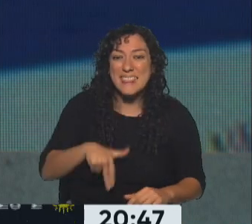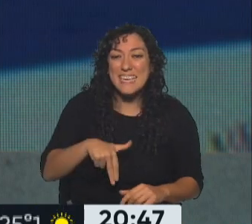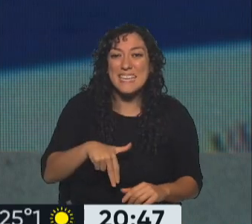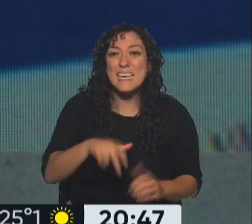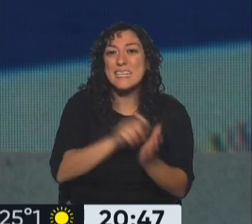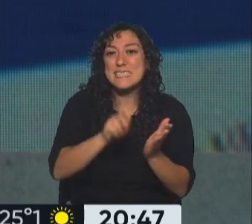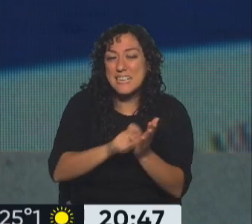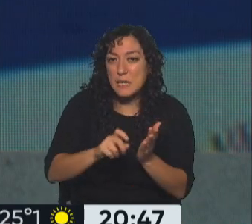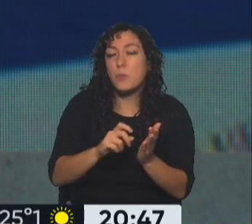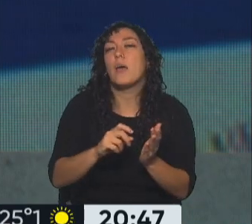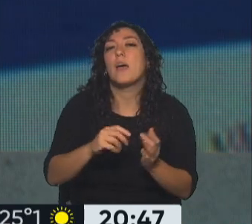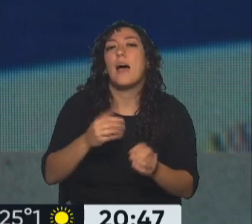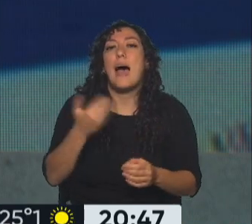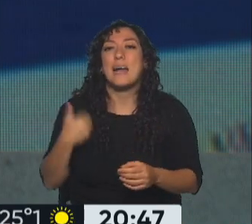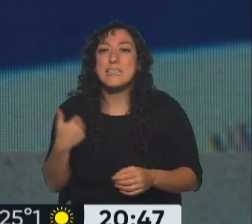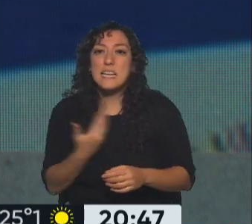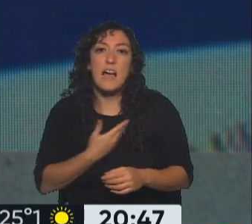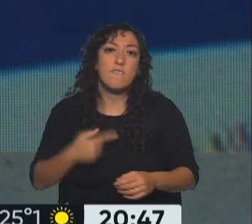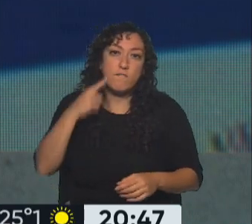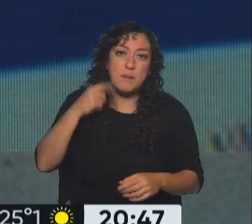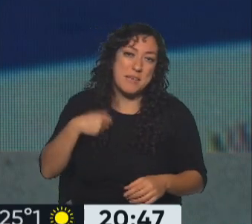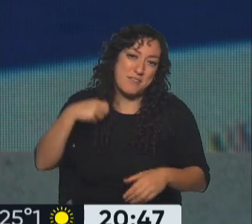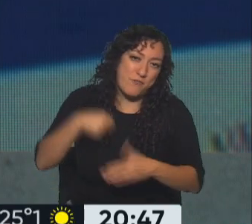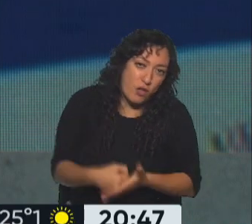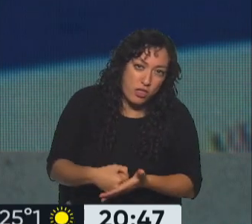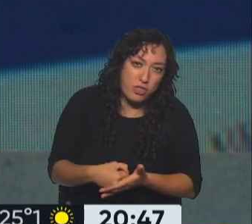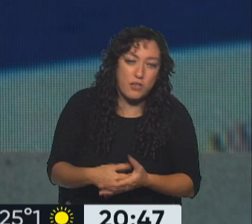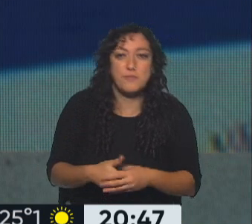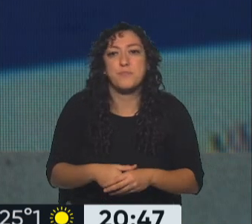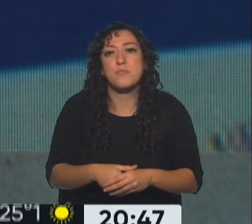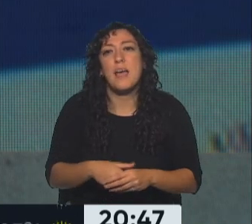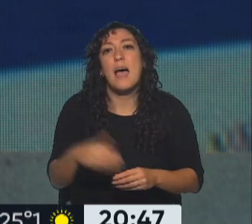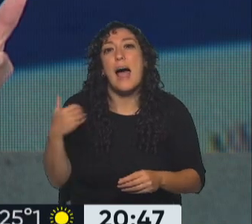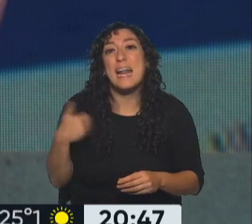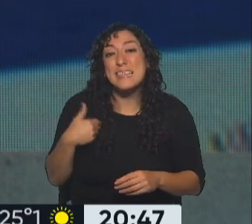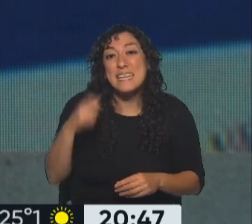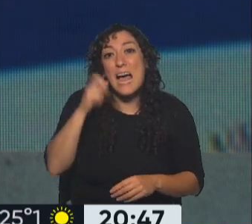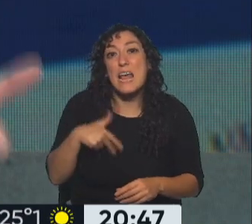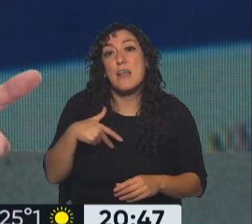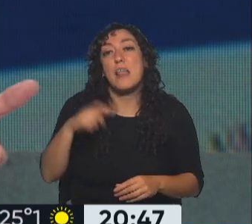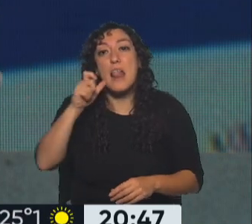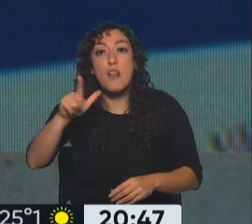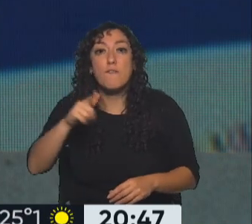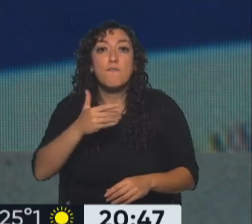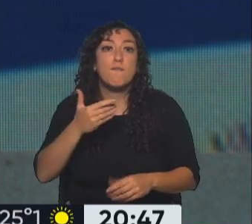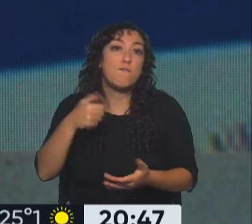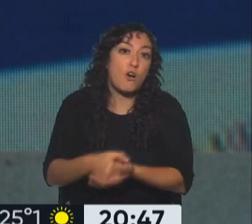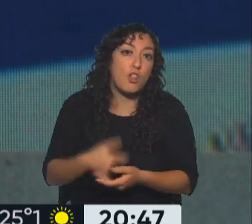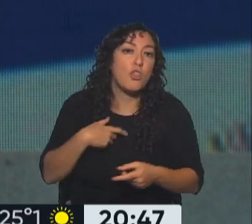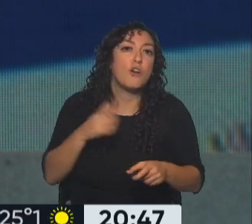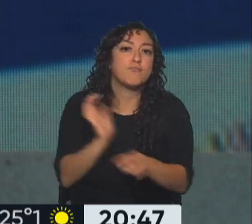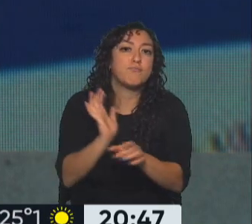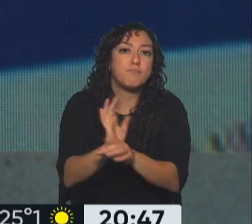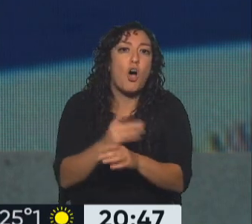La Argentina en el fondo. Una breve reseña de lo que quisiste vos expresar justamente con este libro. Obviamente habla del fondo, de la relación